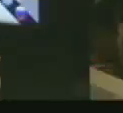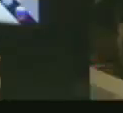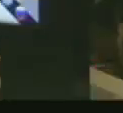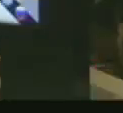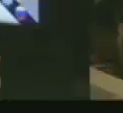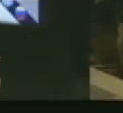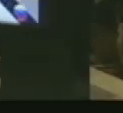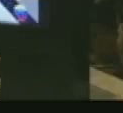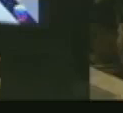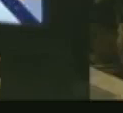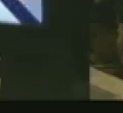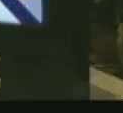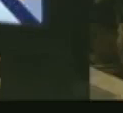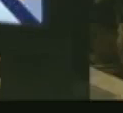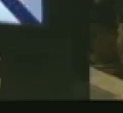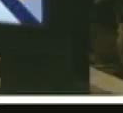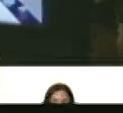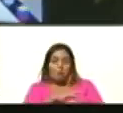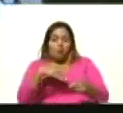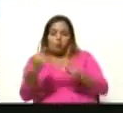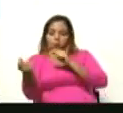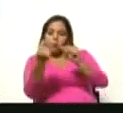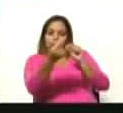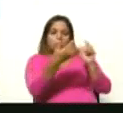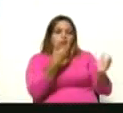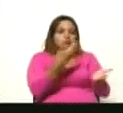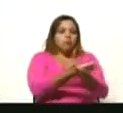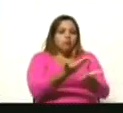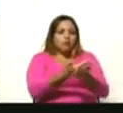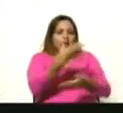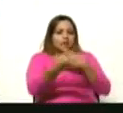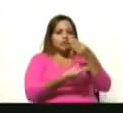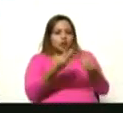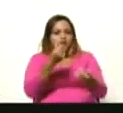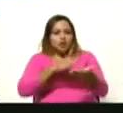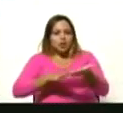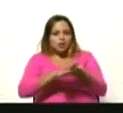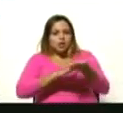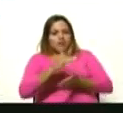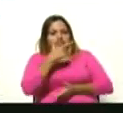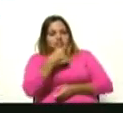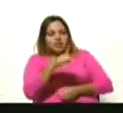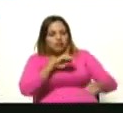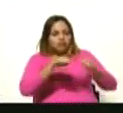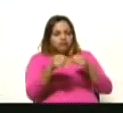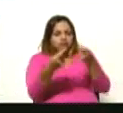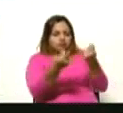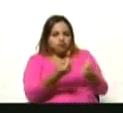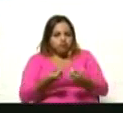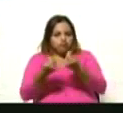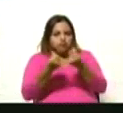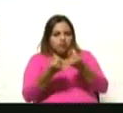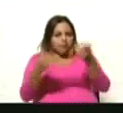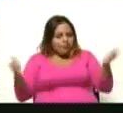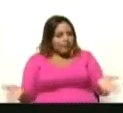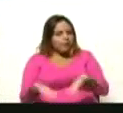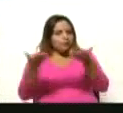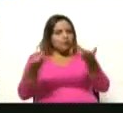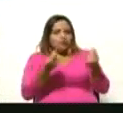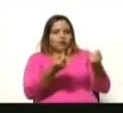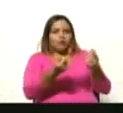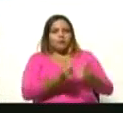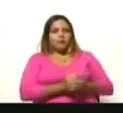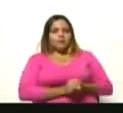los sectores productivos para debatir propuestas, establecer soluciones y facilitar la dinámica comercial para el impulso de la